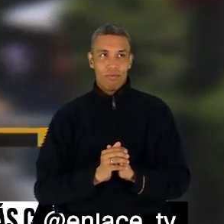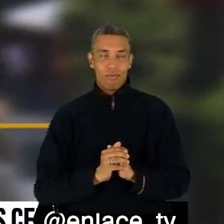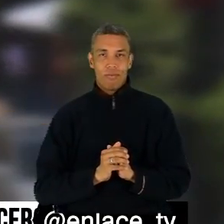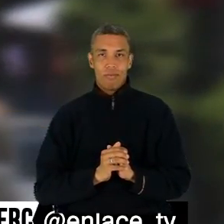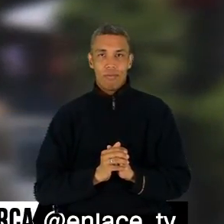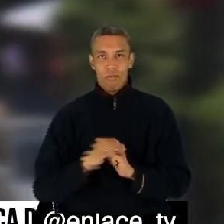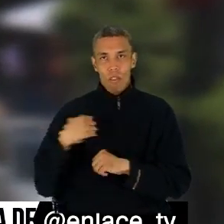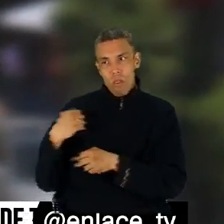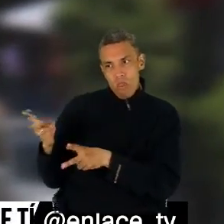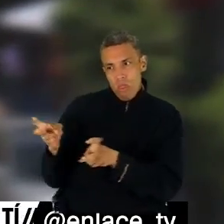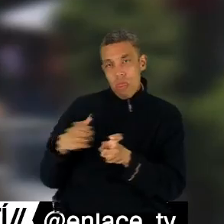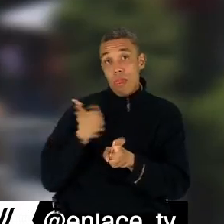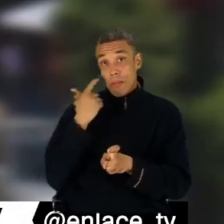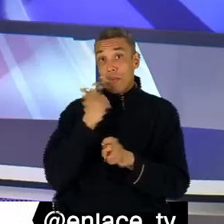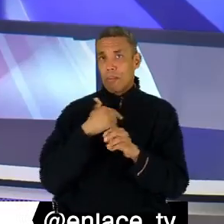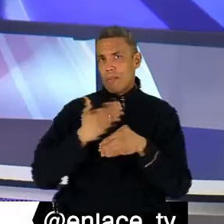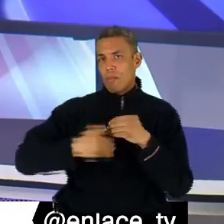reportados.